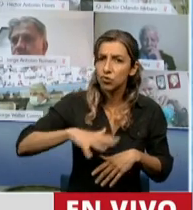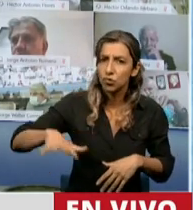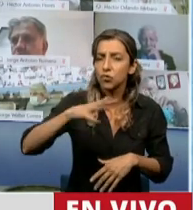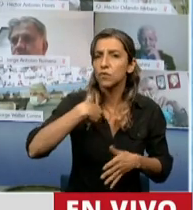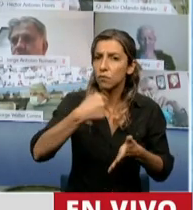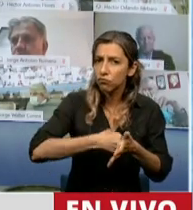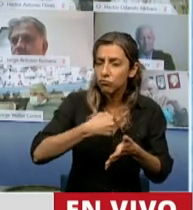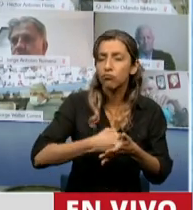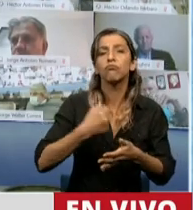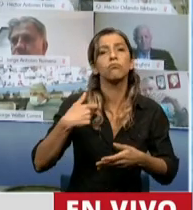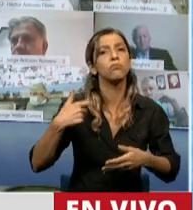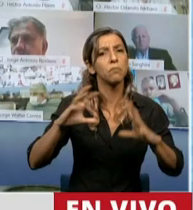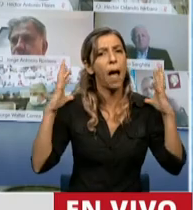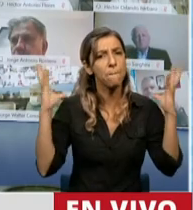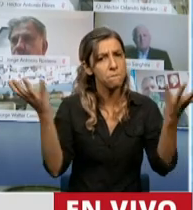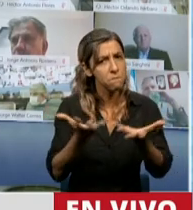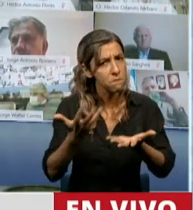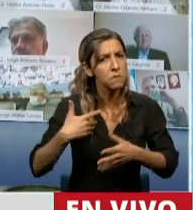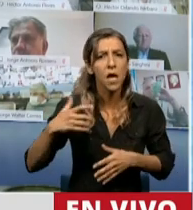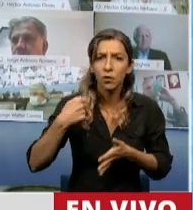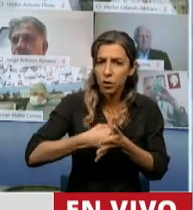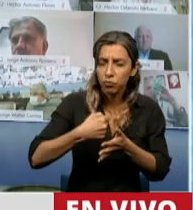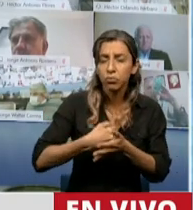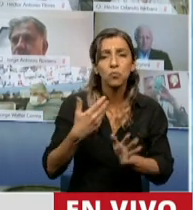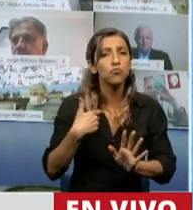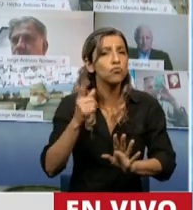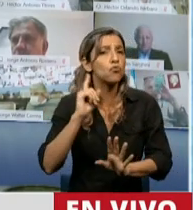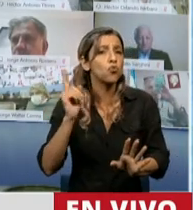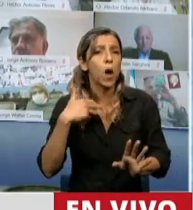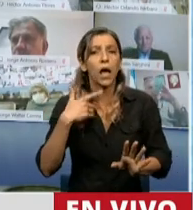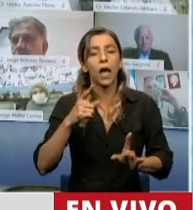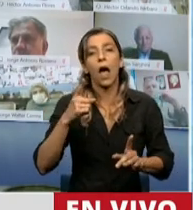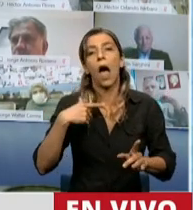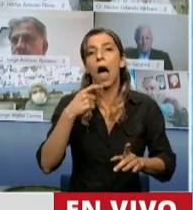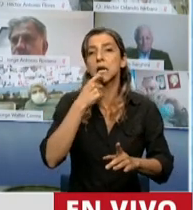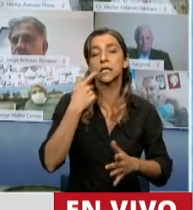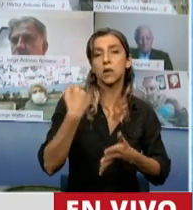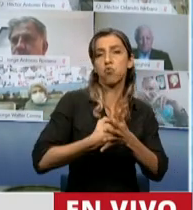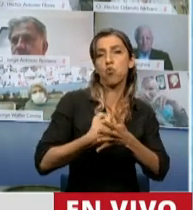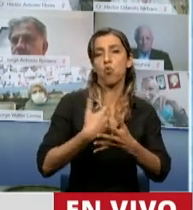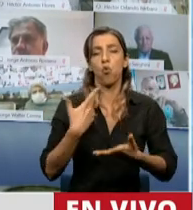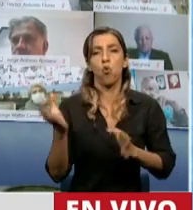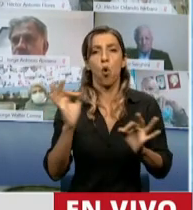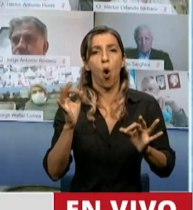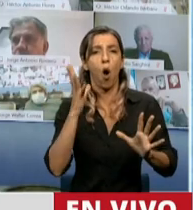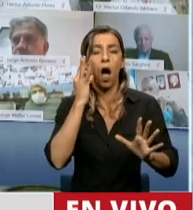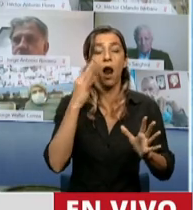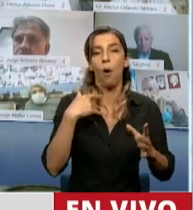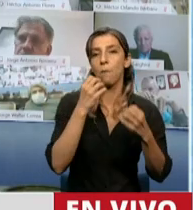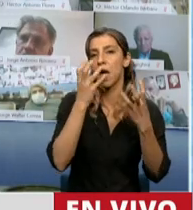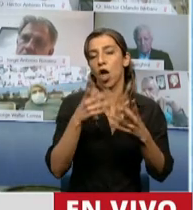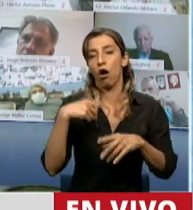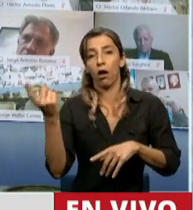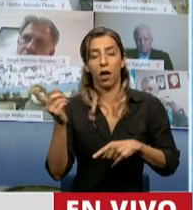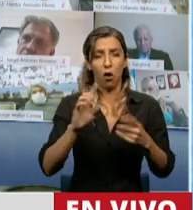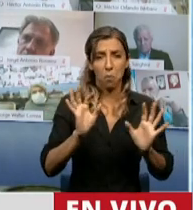No soy de aquellos que estigmatizan militancias ni de los que cree que hay militancias cool, por llamarlo de alguna